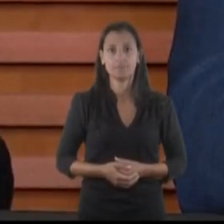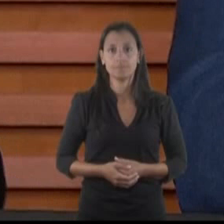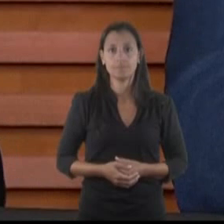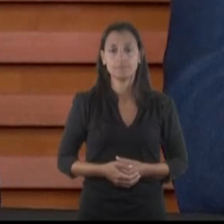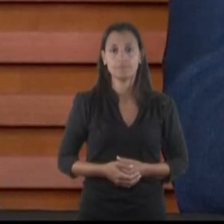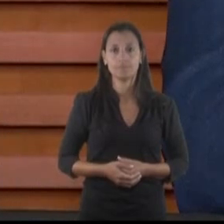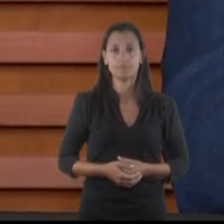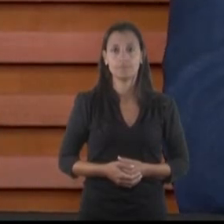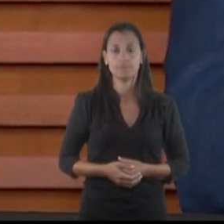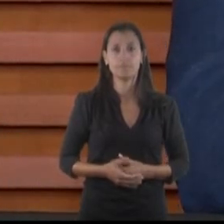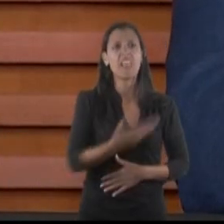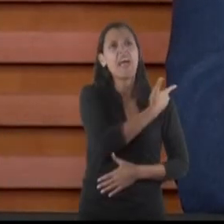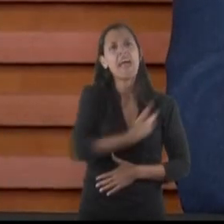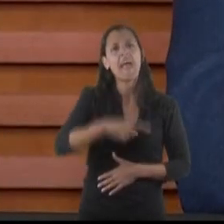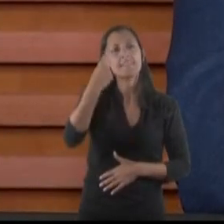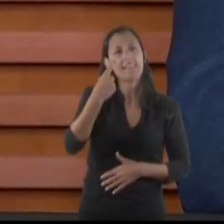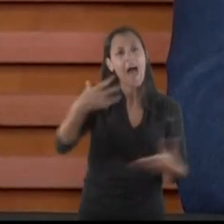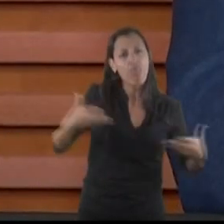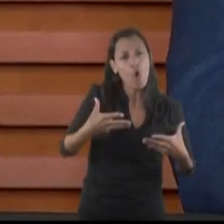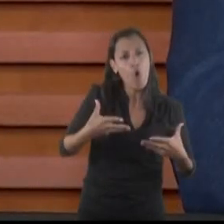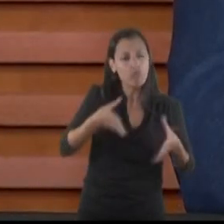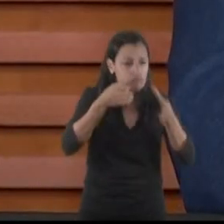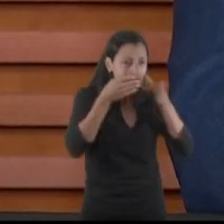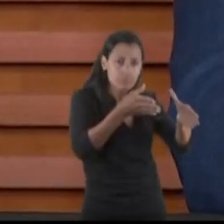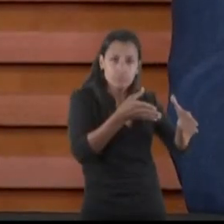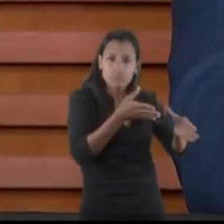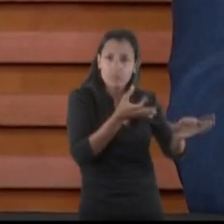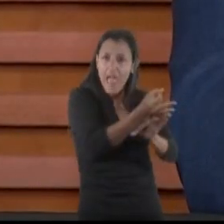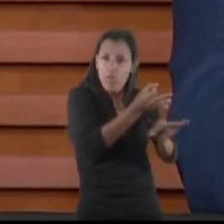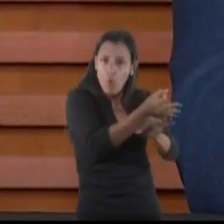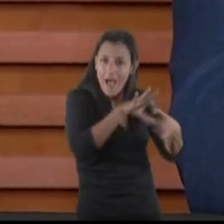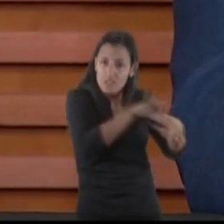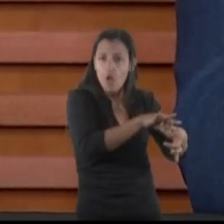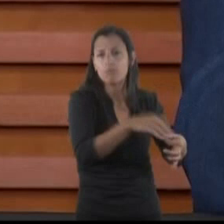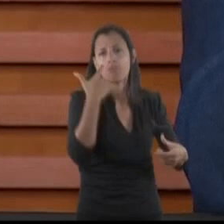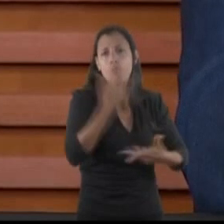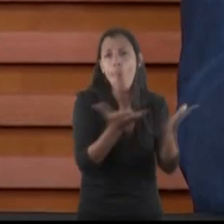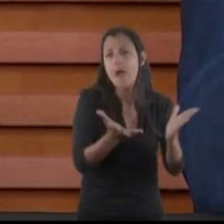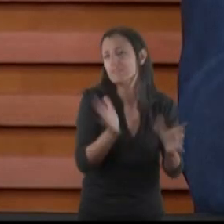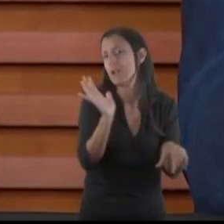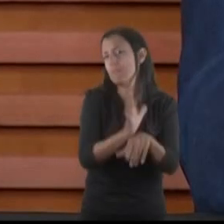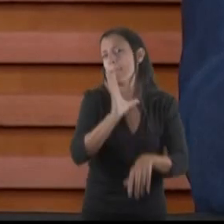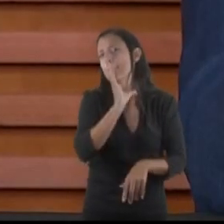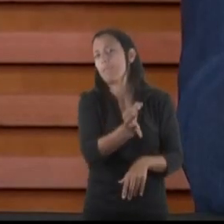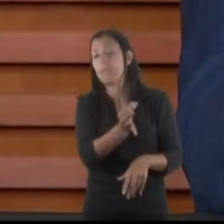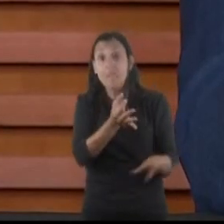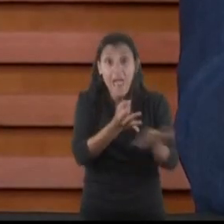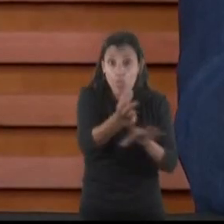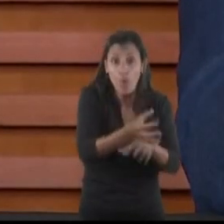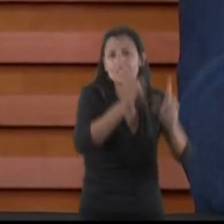Que el Estado esté presente en la educación demuestra cómo la educación también puede